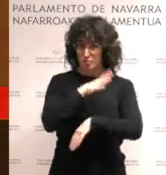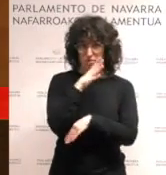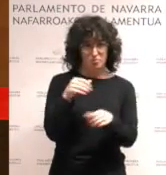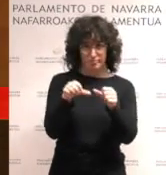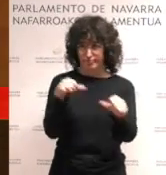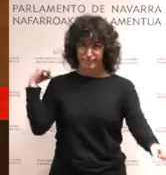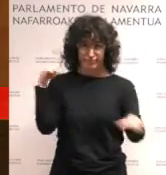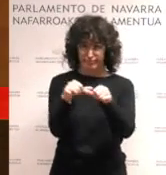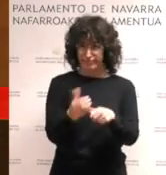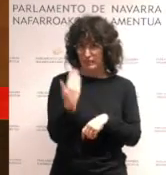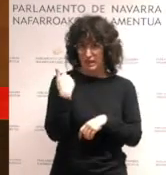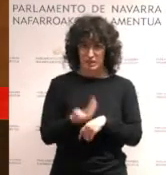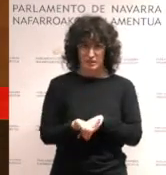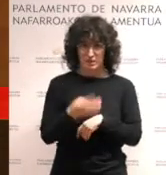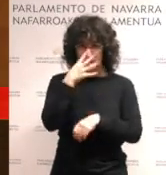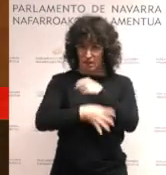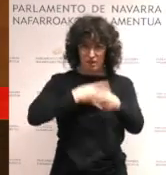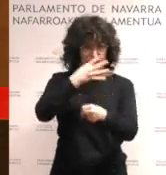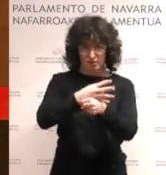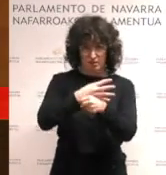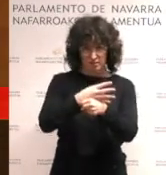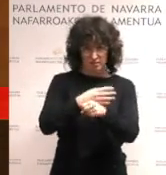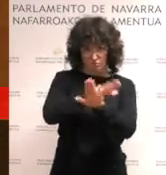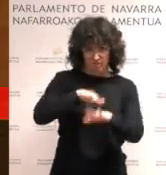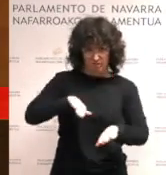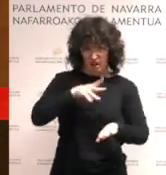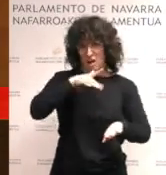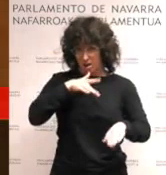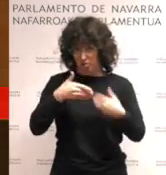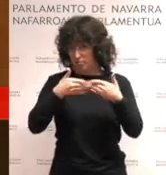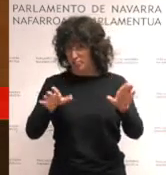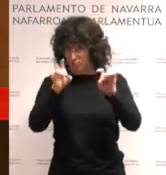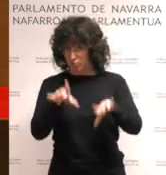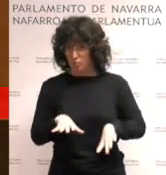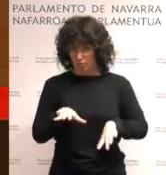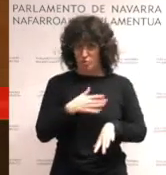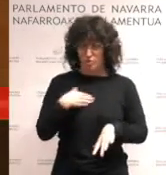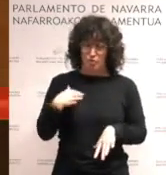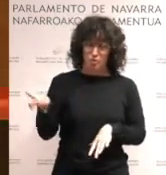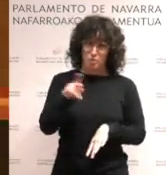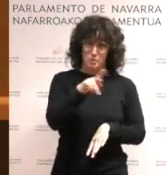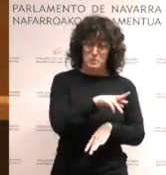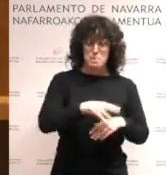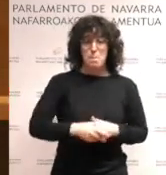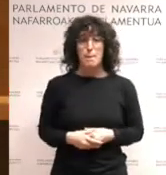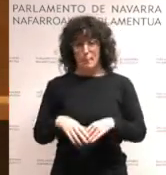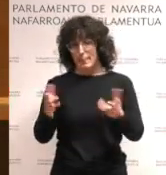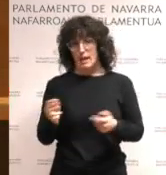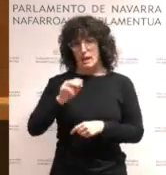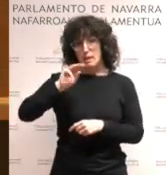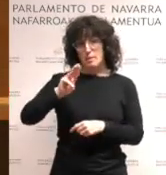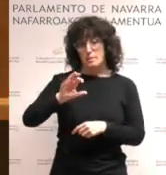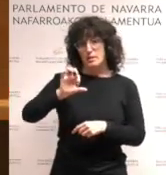la legislatura pasada y que quiero empezar recordando. En primer lugar, todos los socios del PSN en el Gobierno apoyan